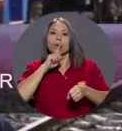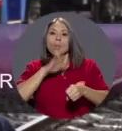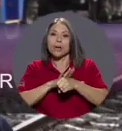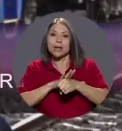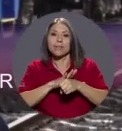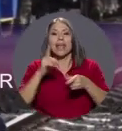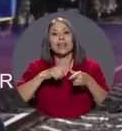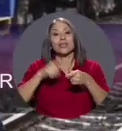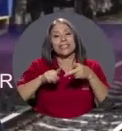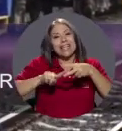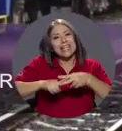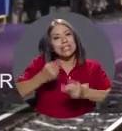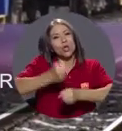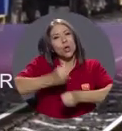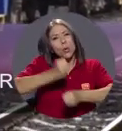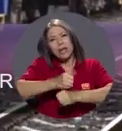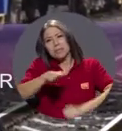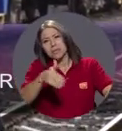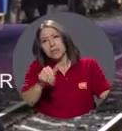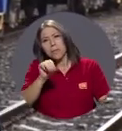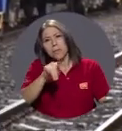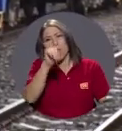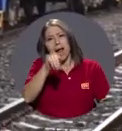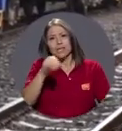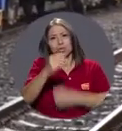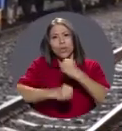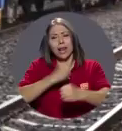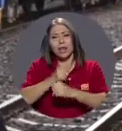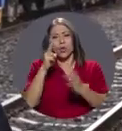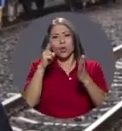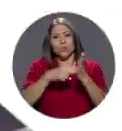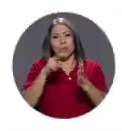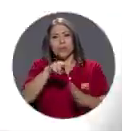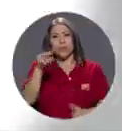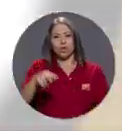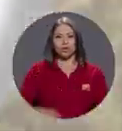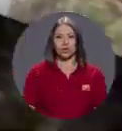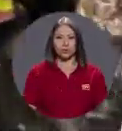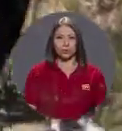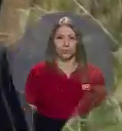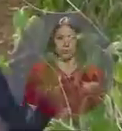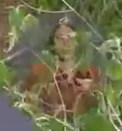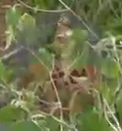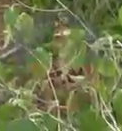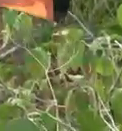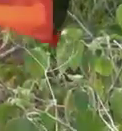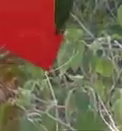lo que el inicio de obras está programado como por ahí de marzo del 2022.